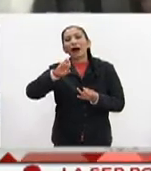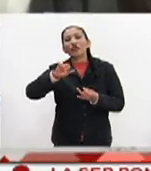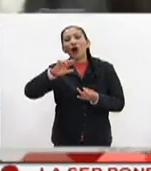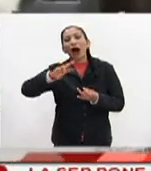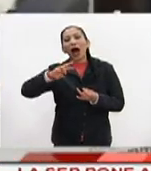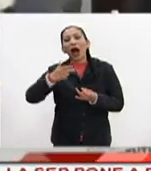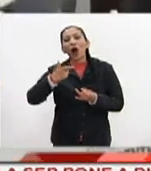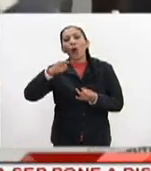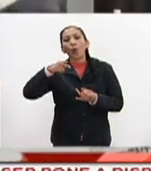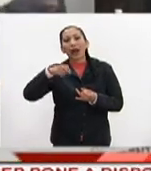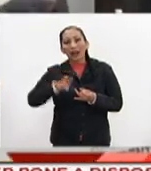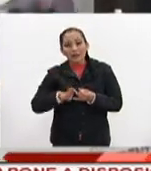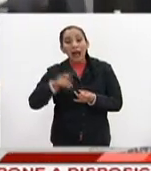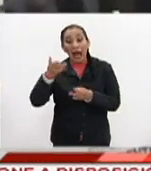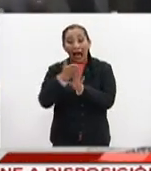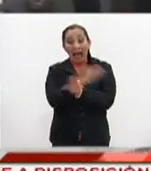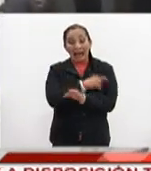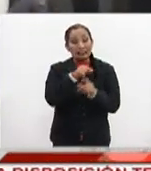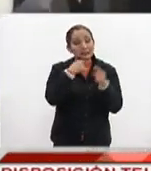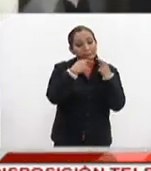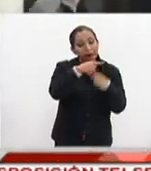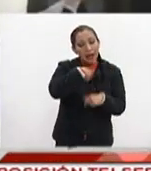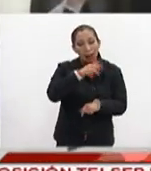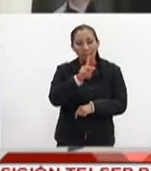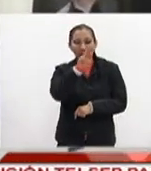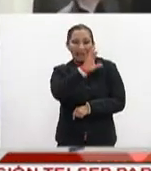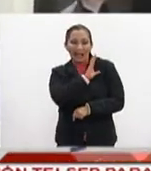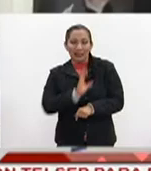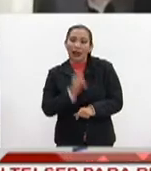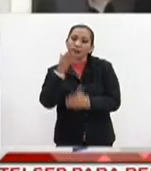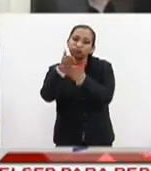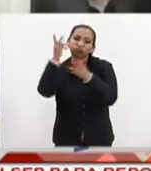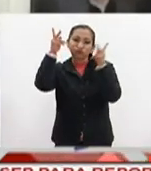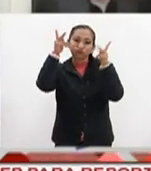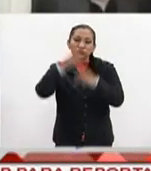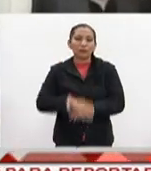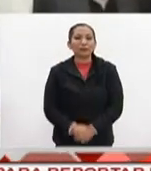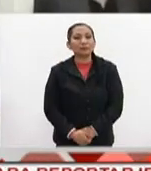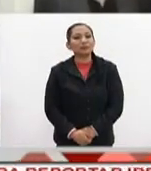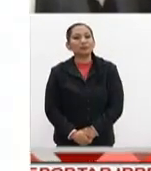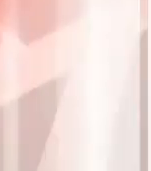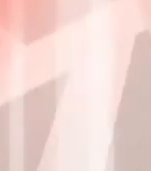quienes horas antes iniciaron sus precampañas.